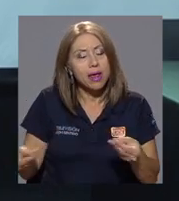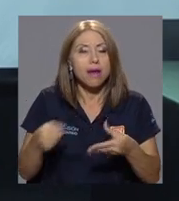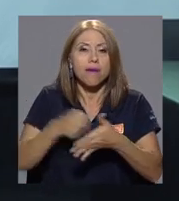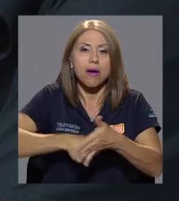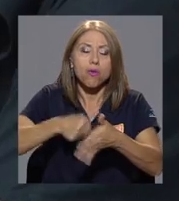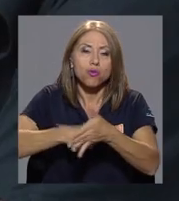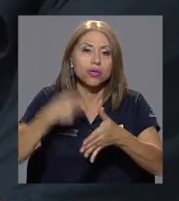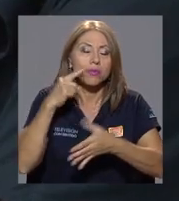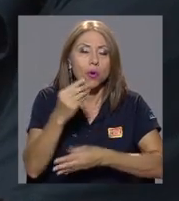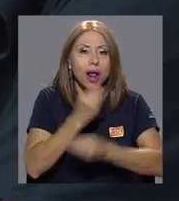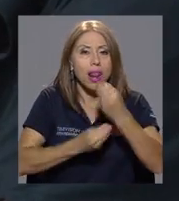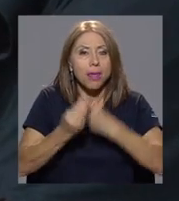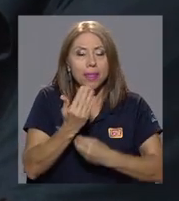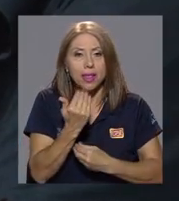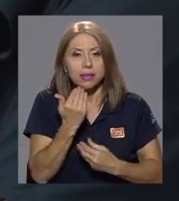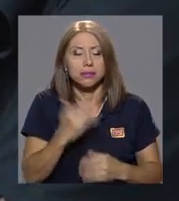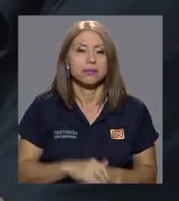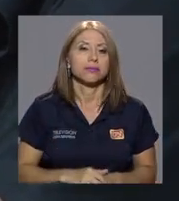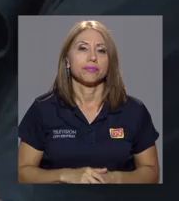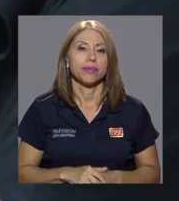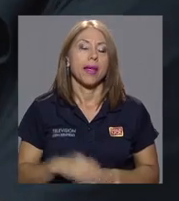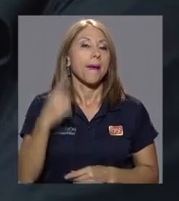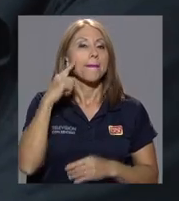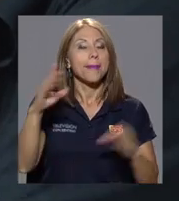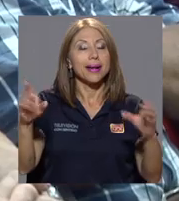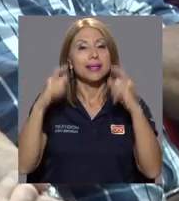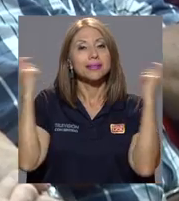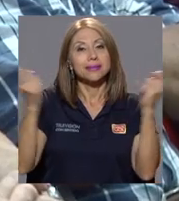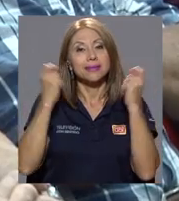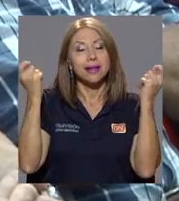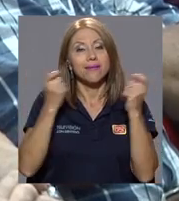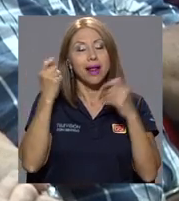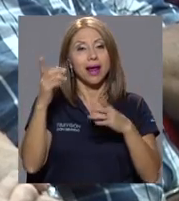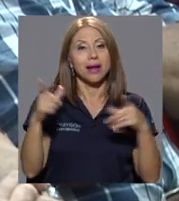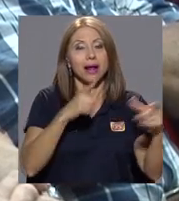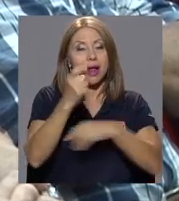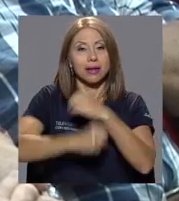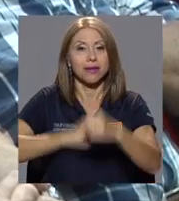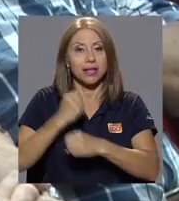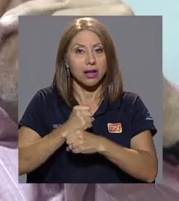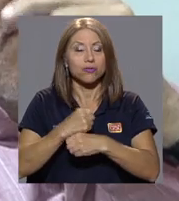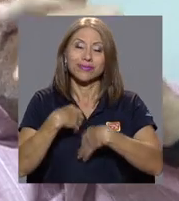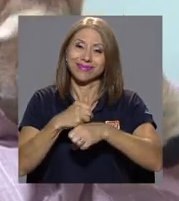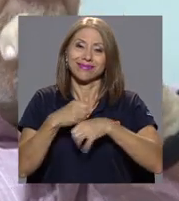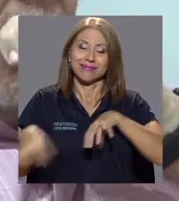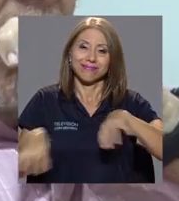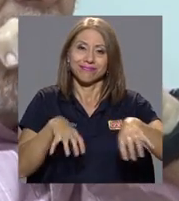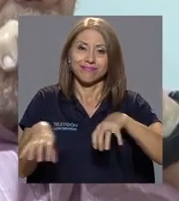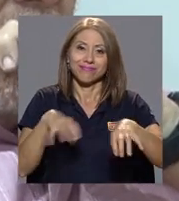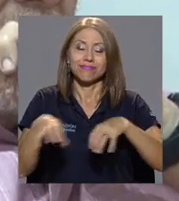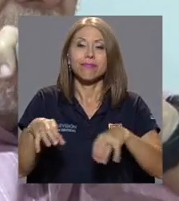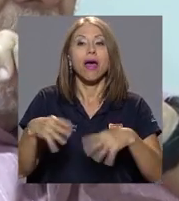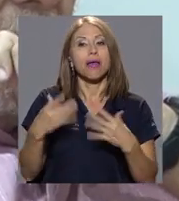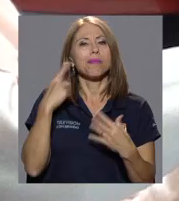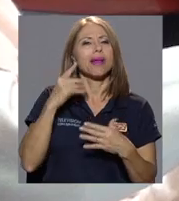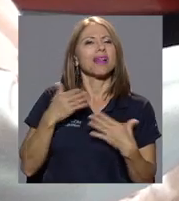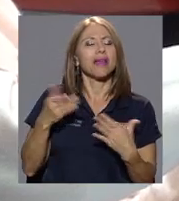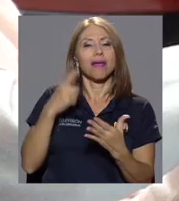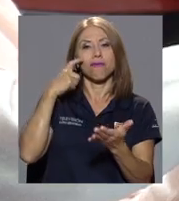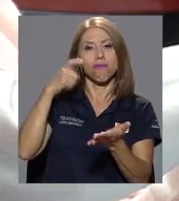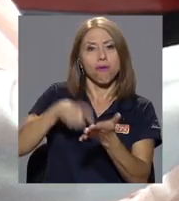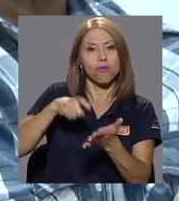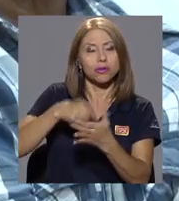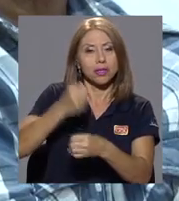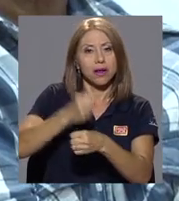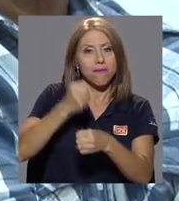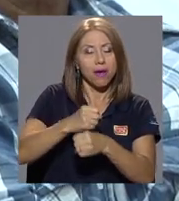por alimentación. Precisamente para celebrar su aniversario, el programa realizó una actividad donde reconoció el trabajo de sus